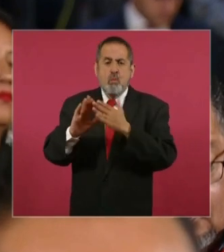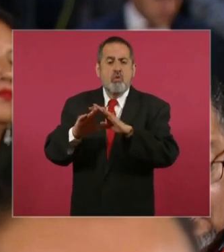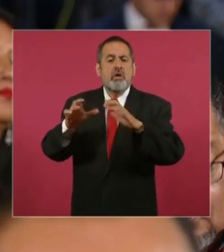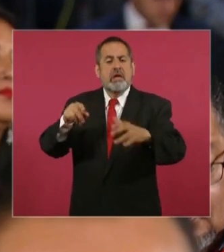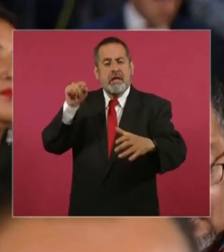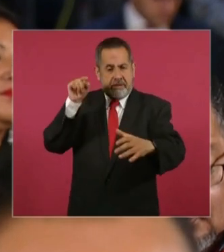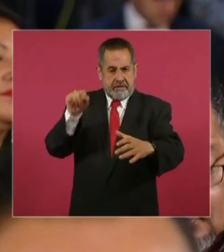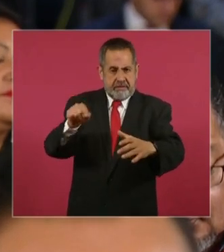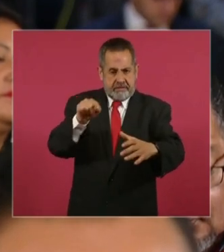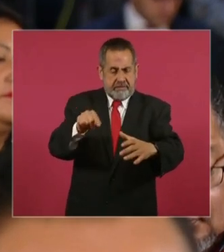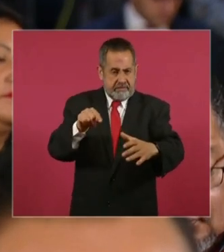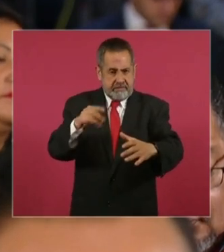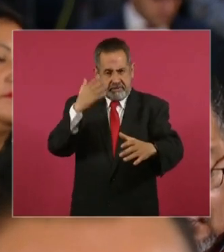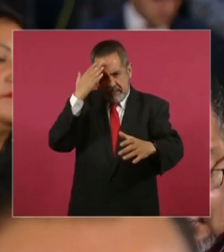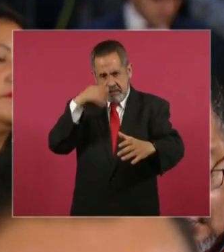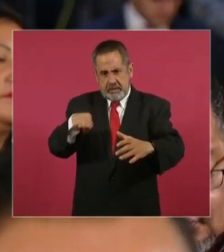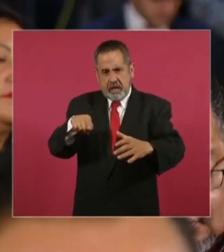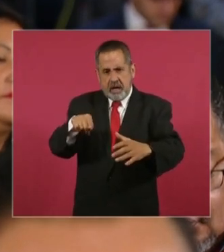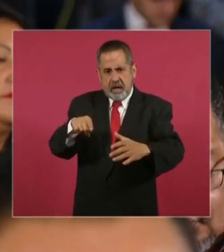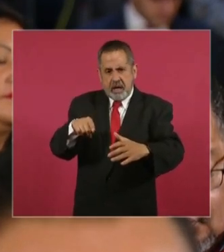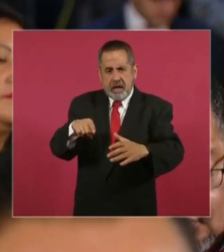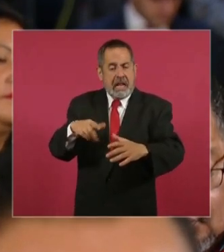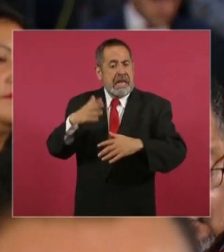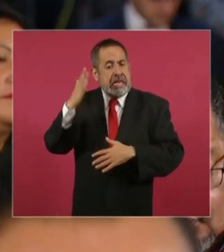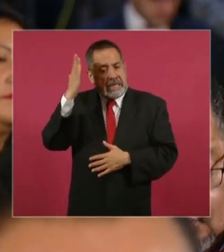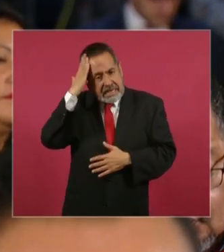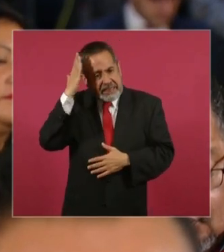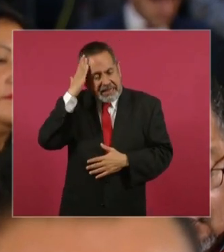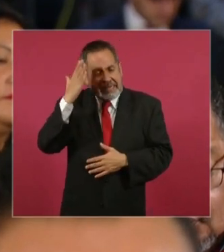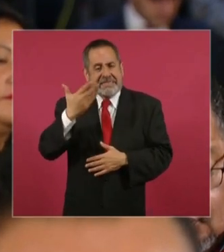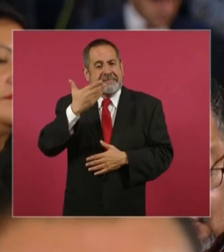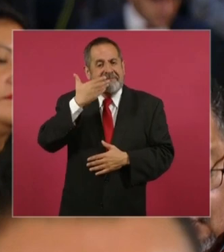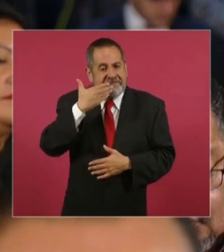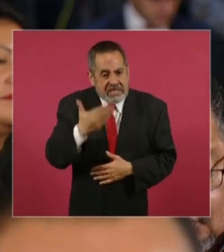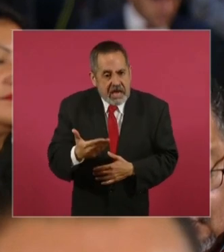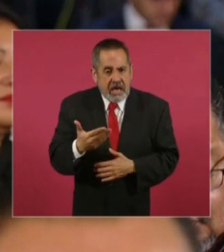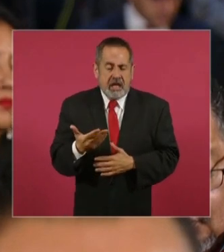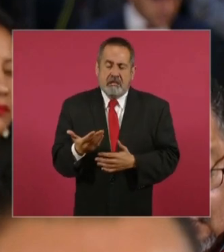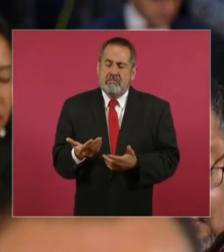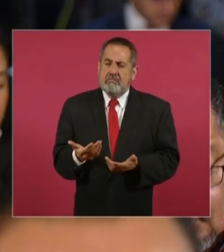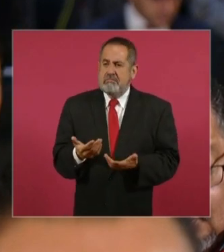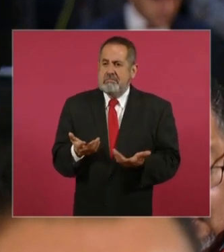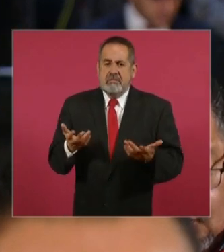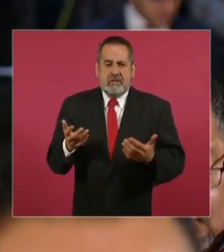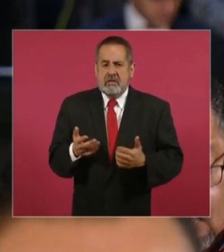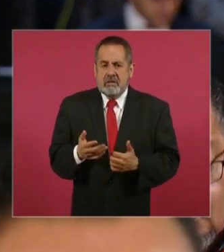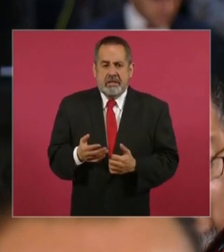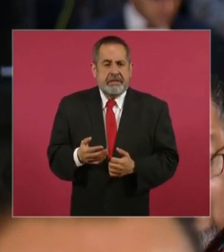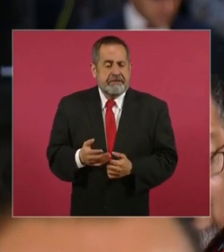comunidades, pues tenga acceso a líderes que realmente pues sean